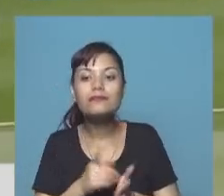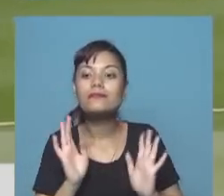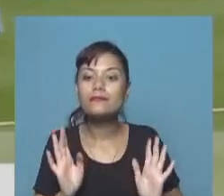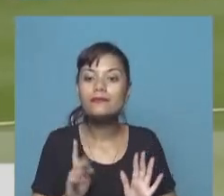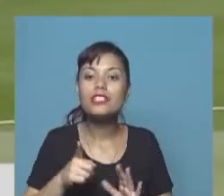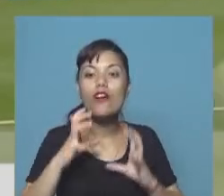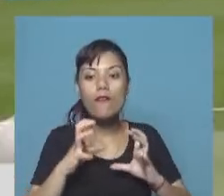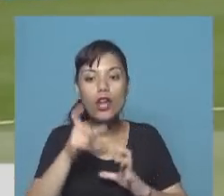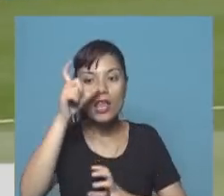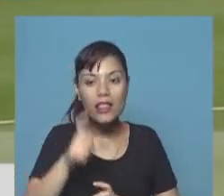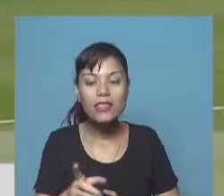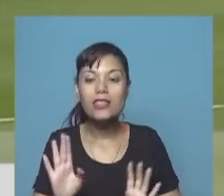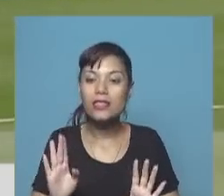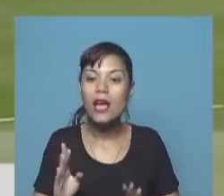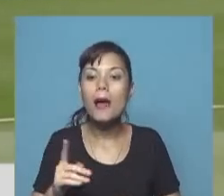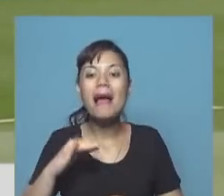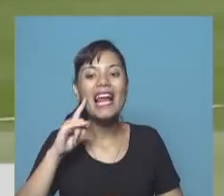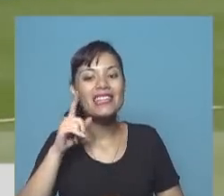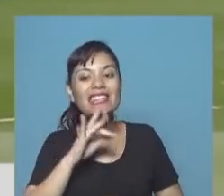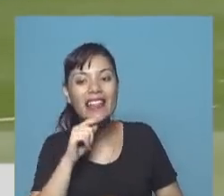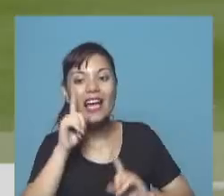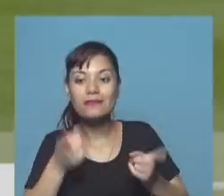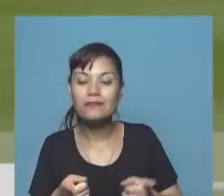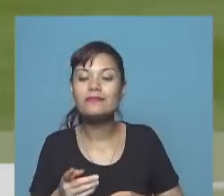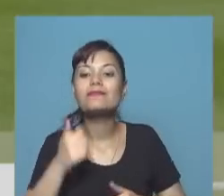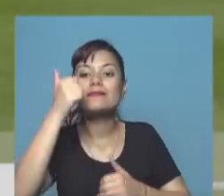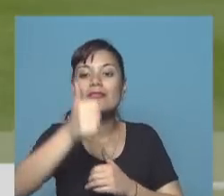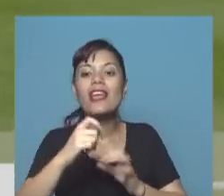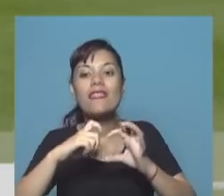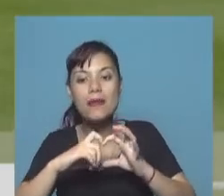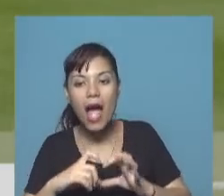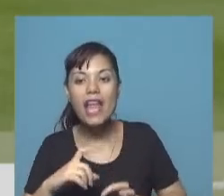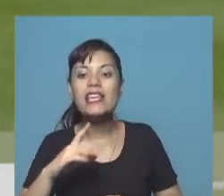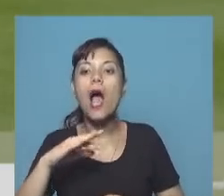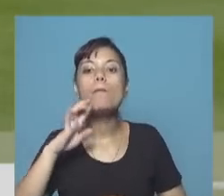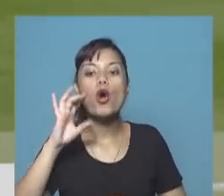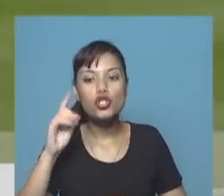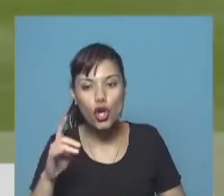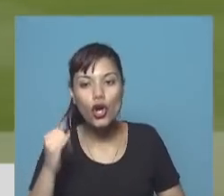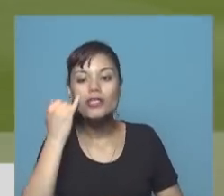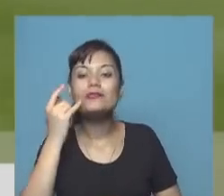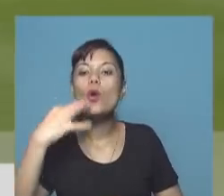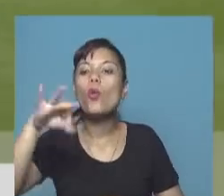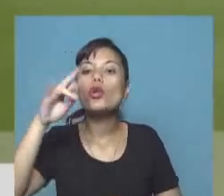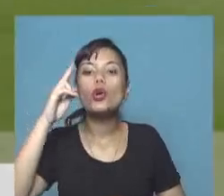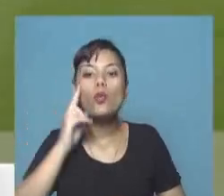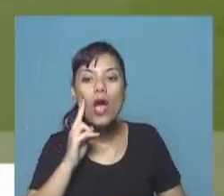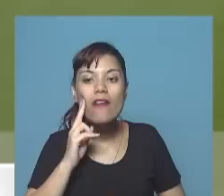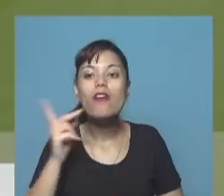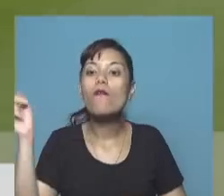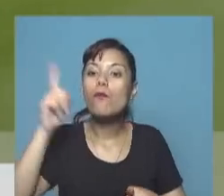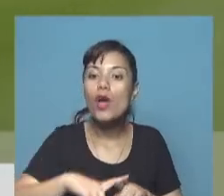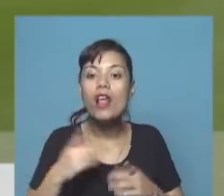maneras es un futbolista que tiene en la consideración Martino. Y adelante, Ángel Di María, Ezequiel El Pocho Lavezzi y como único 9 de área, uno que